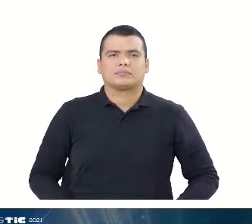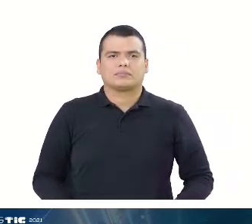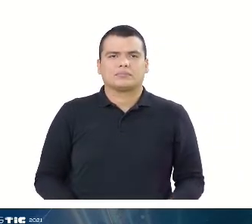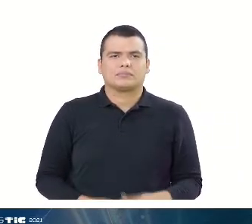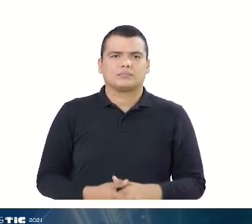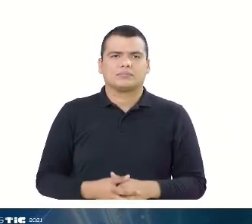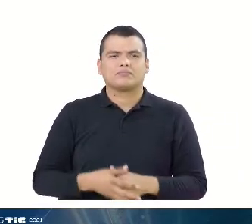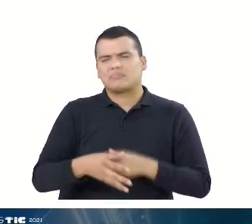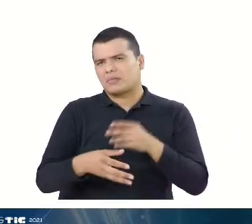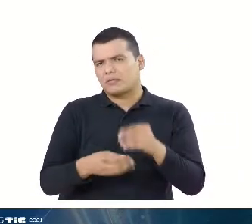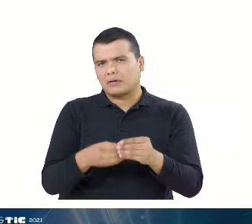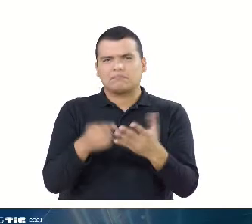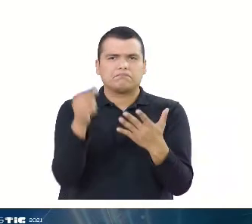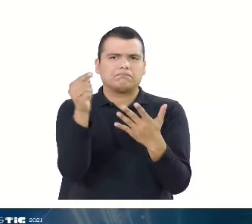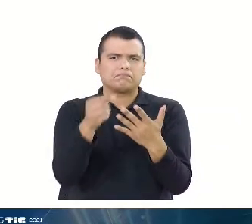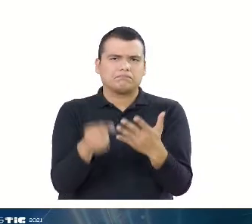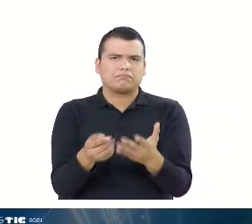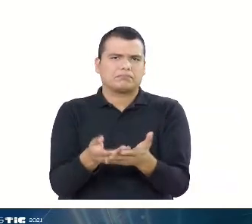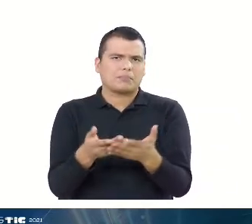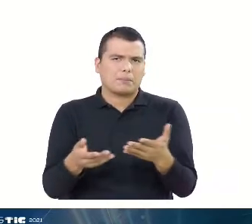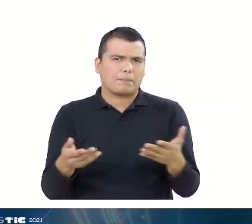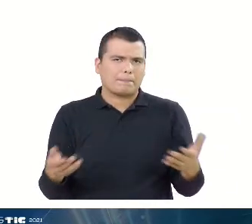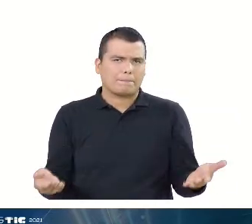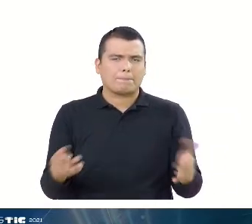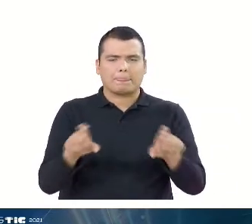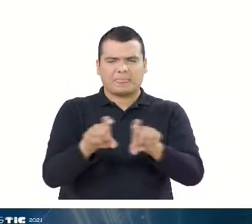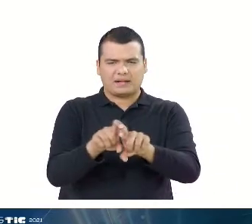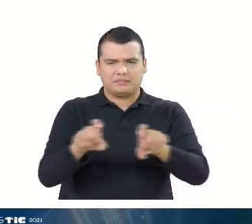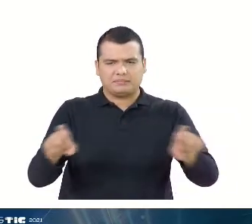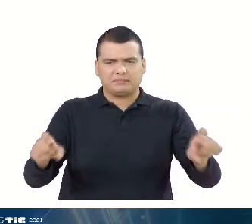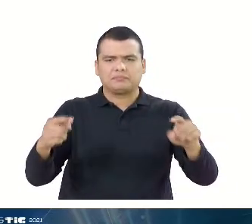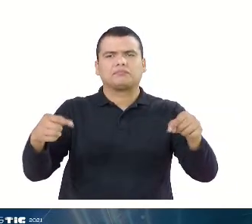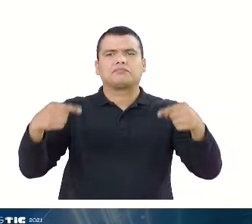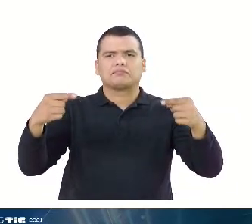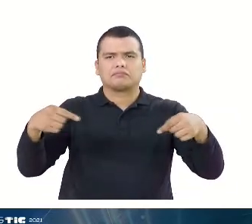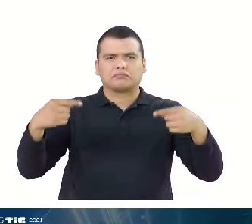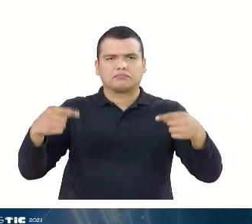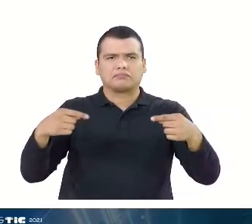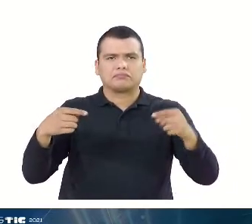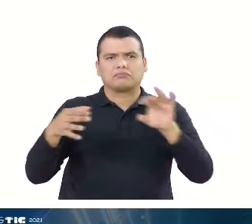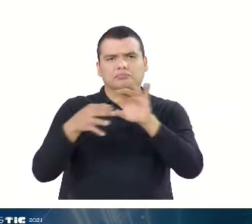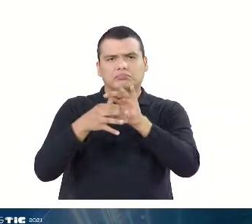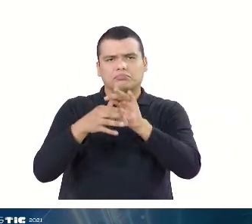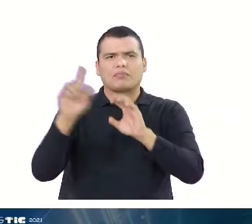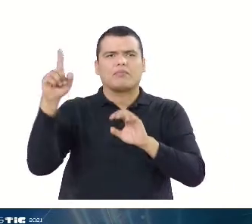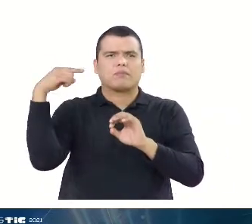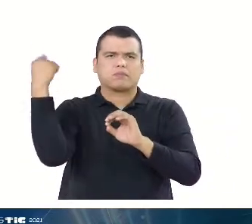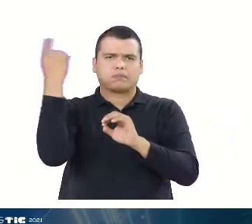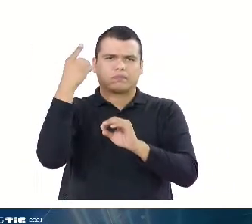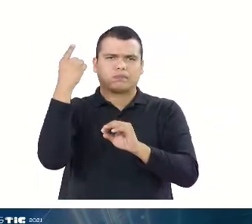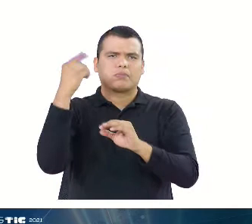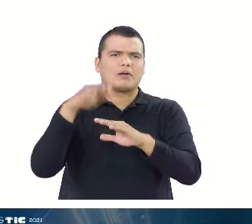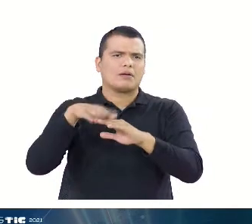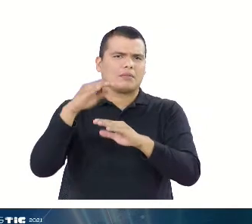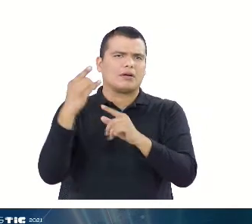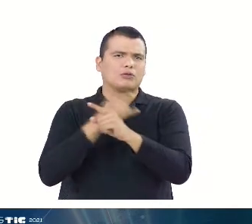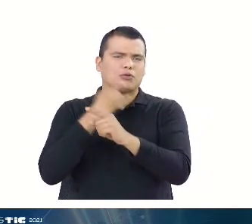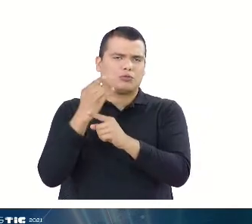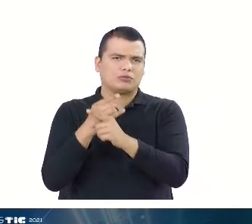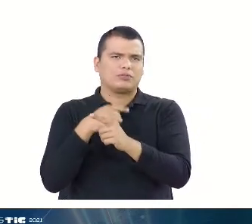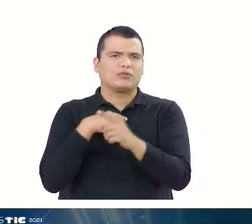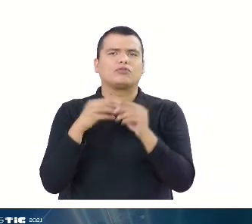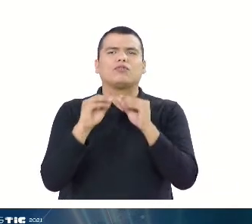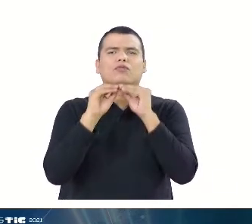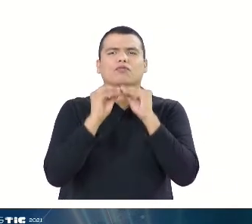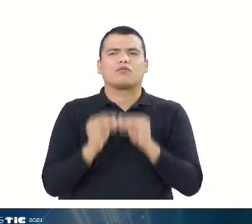Los elementos adicionales que encontramos en una CNC son los rodamientos. Yo escogí unos rodamientos que vienen en B, porque mi estructura, la que utilicé, fue